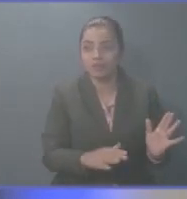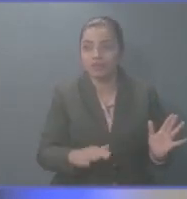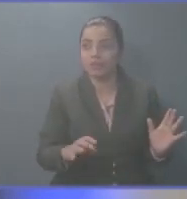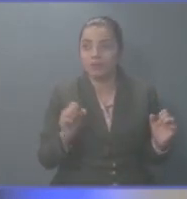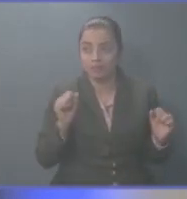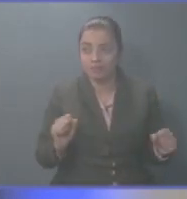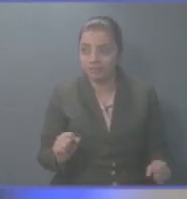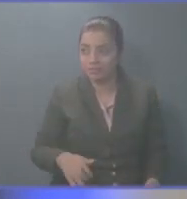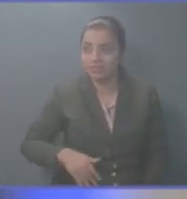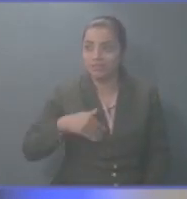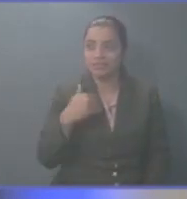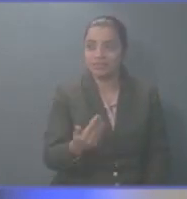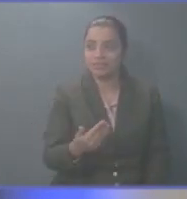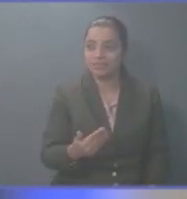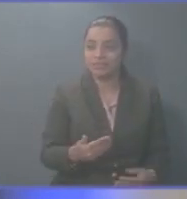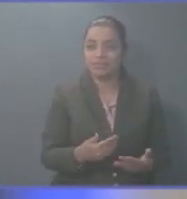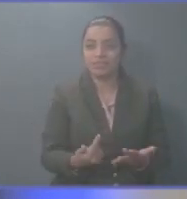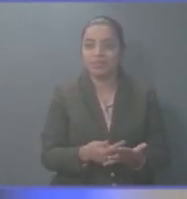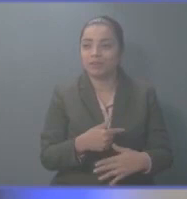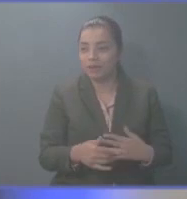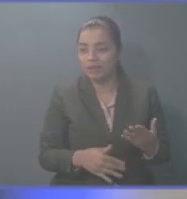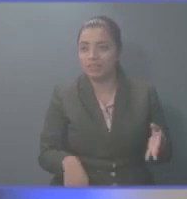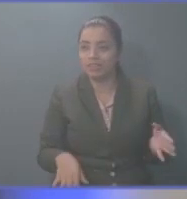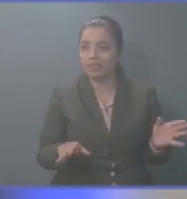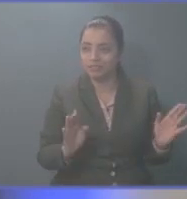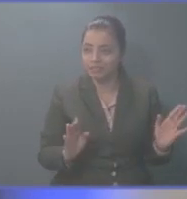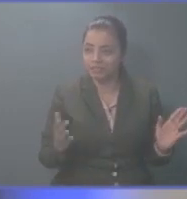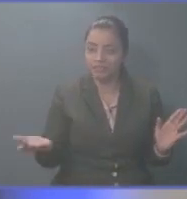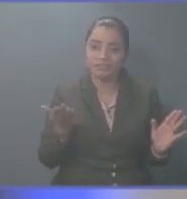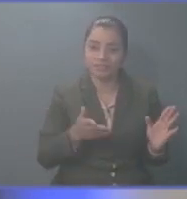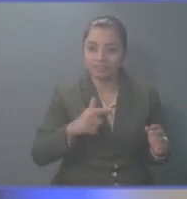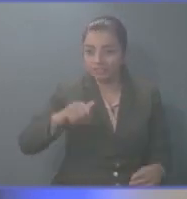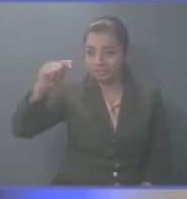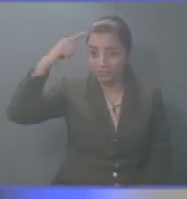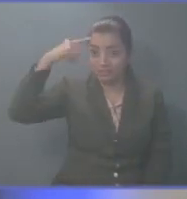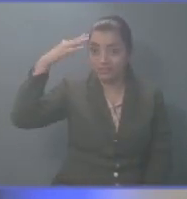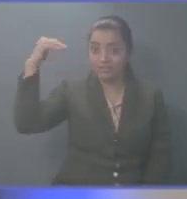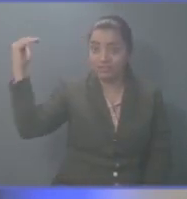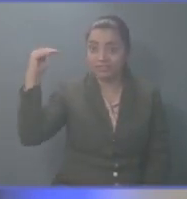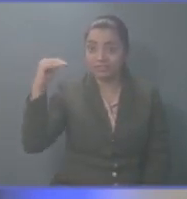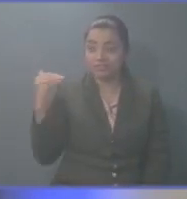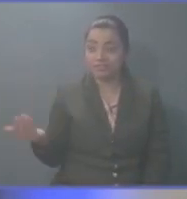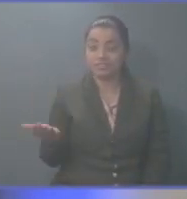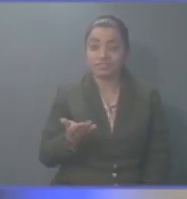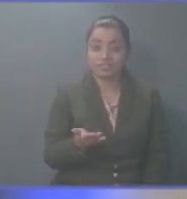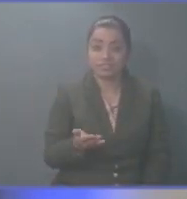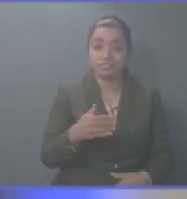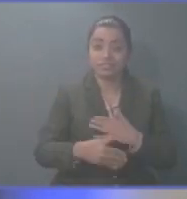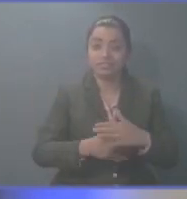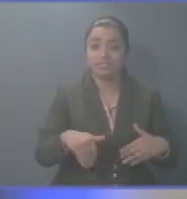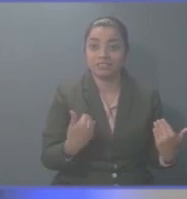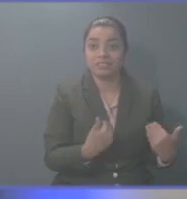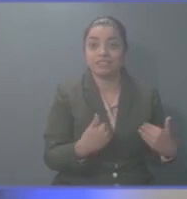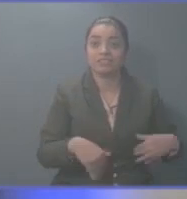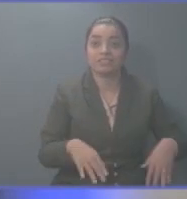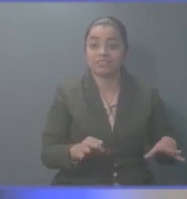sucesivo? Creo que ahí es donde comienza el reto de la clase política nueva, o de los políticos que estamos incorporándonos a este rubro, y